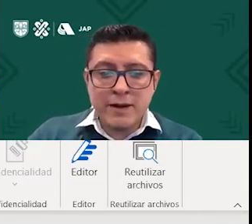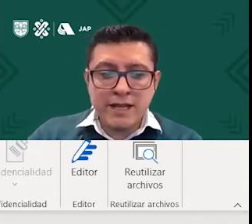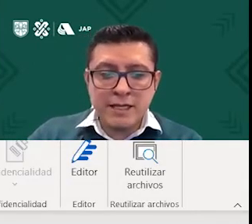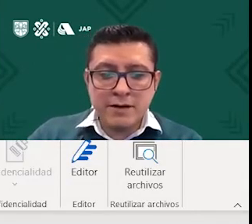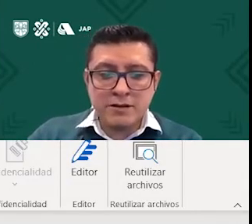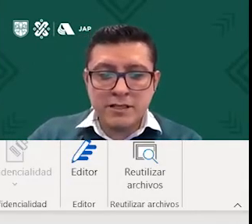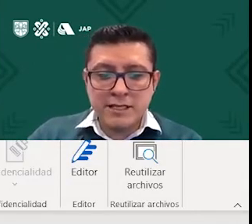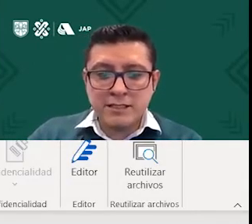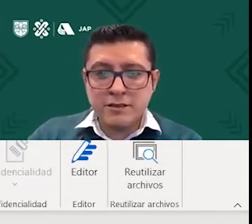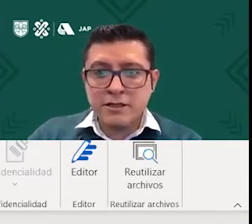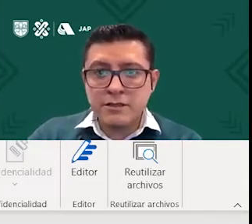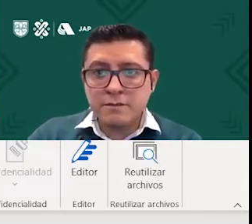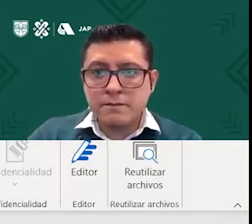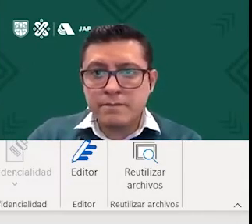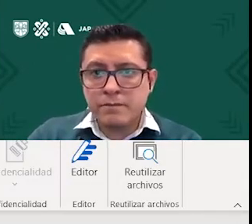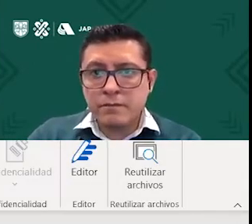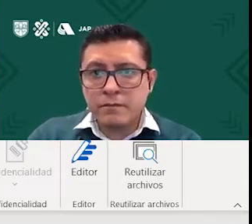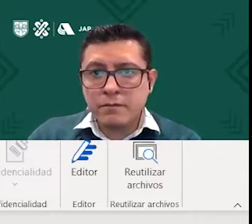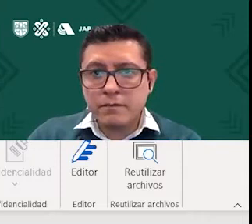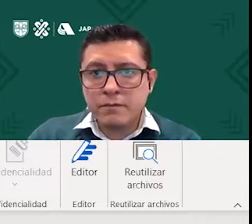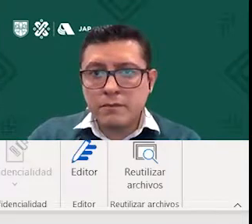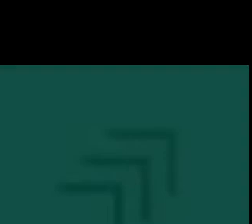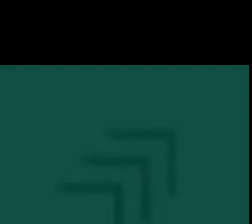este para la celebración de estas sesiones